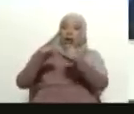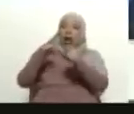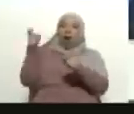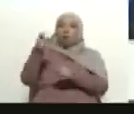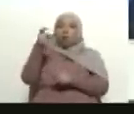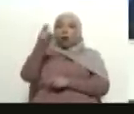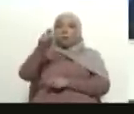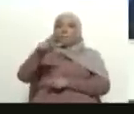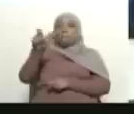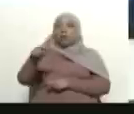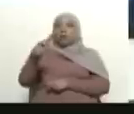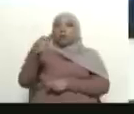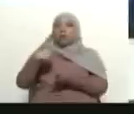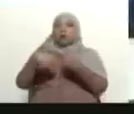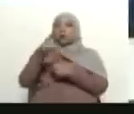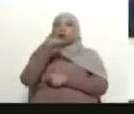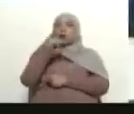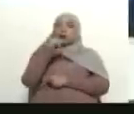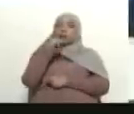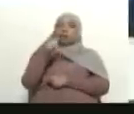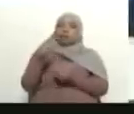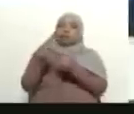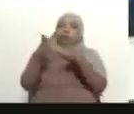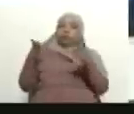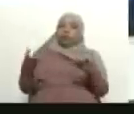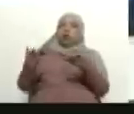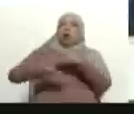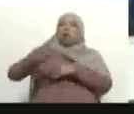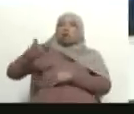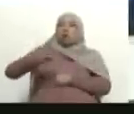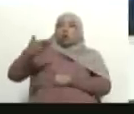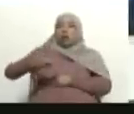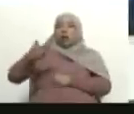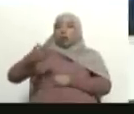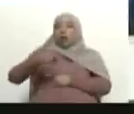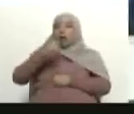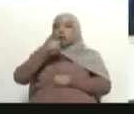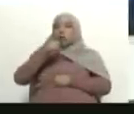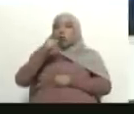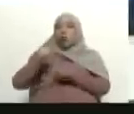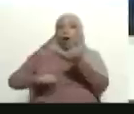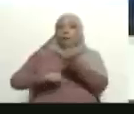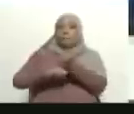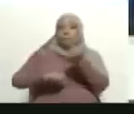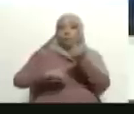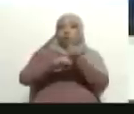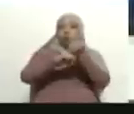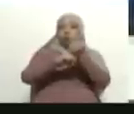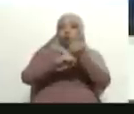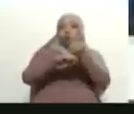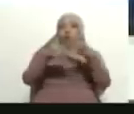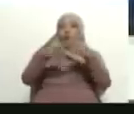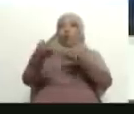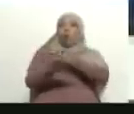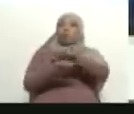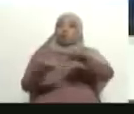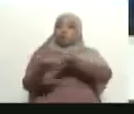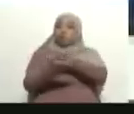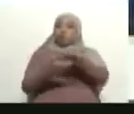ha aportado también amplios e importantes apoyos para la